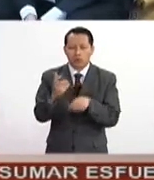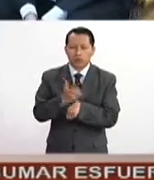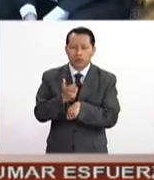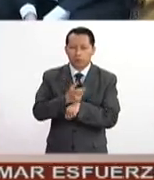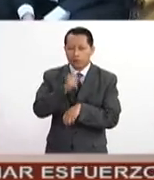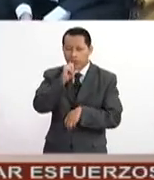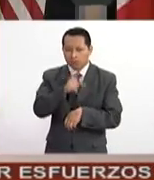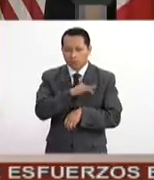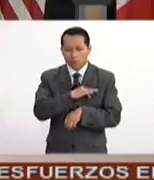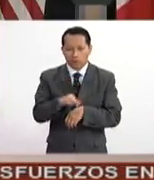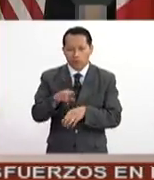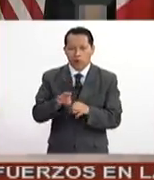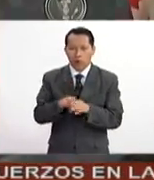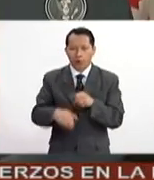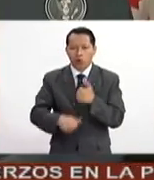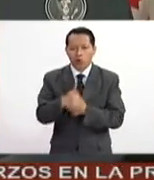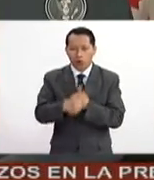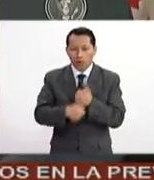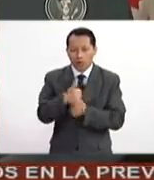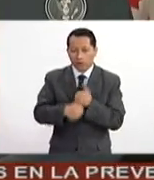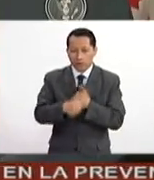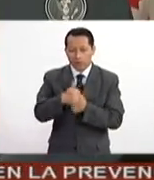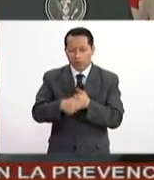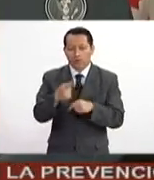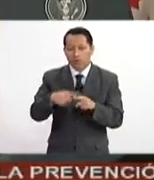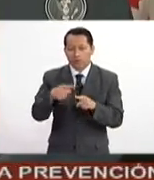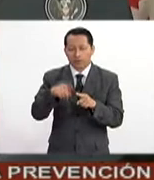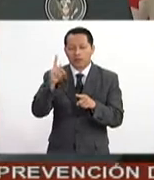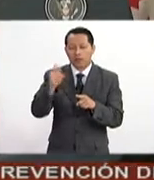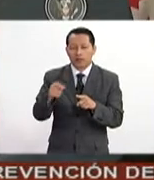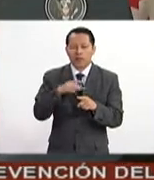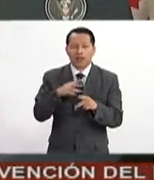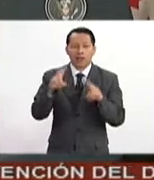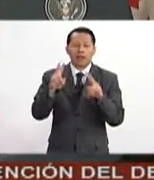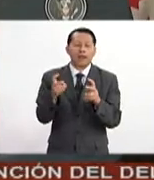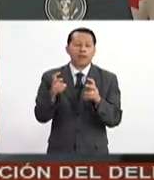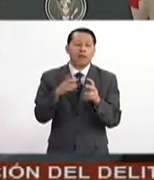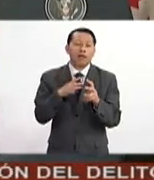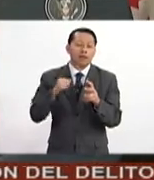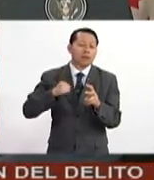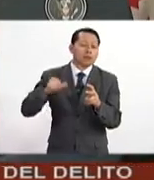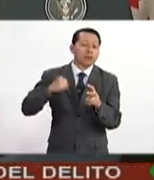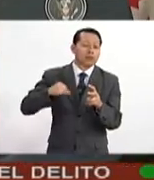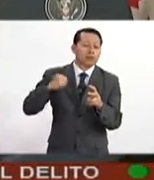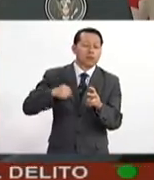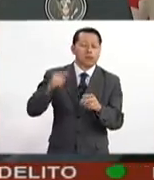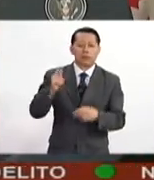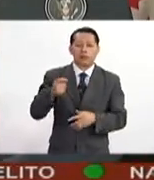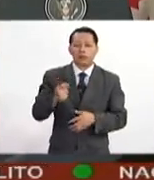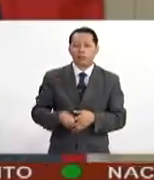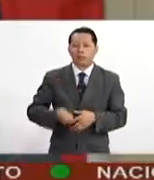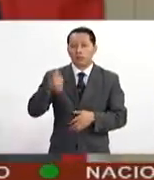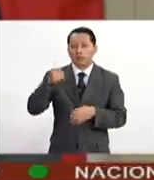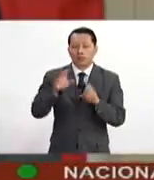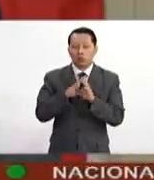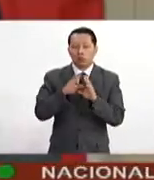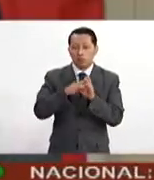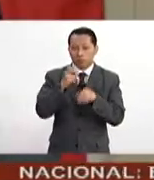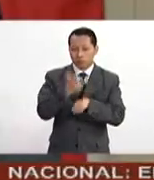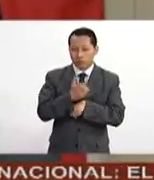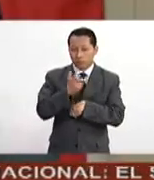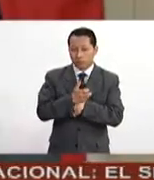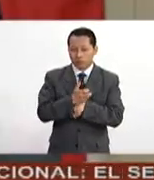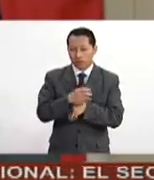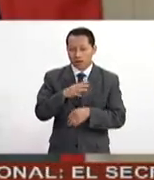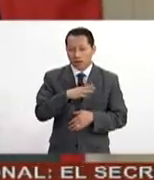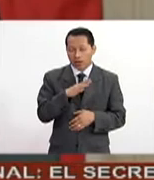Unidos competir. Si bien se trata de un asunto añejo, esta es la primera vez que los Estados Unidos